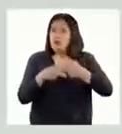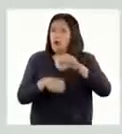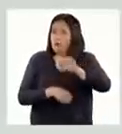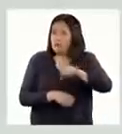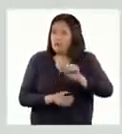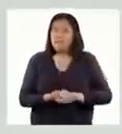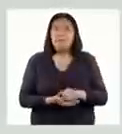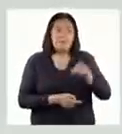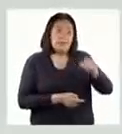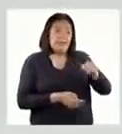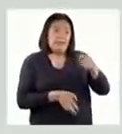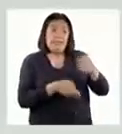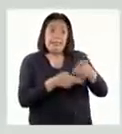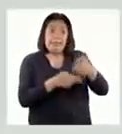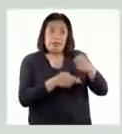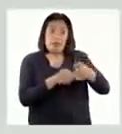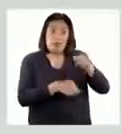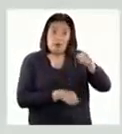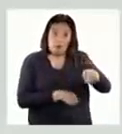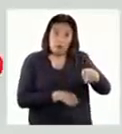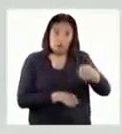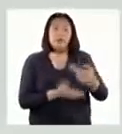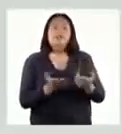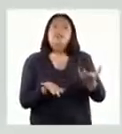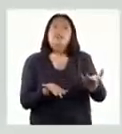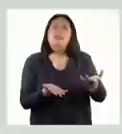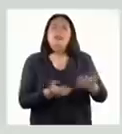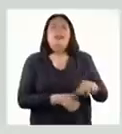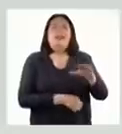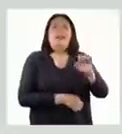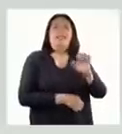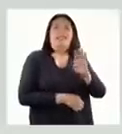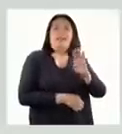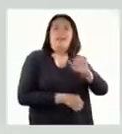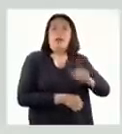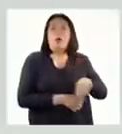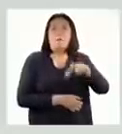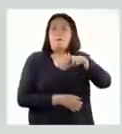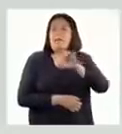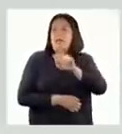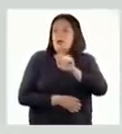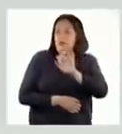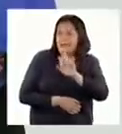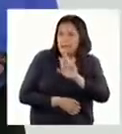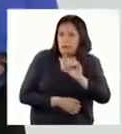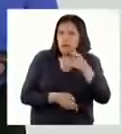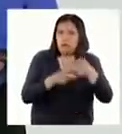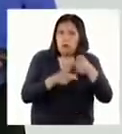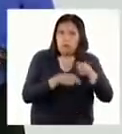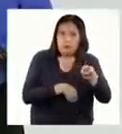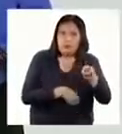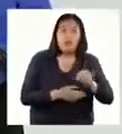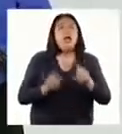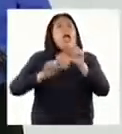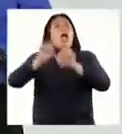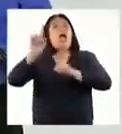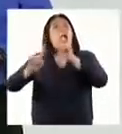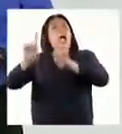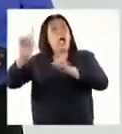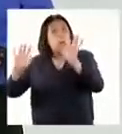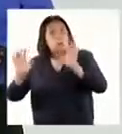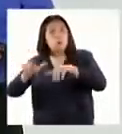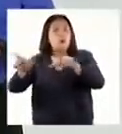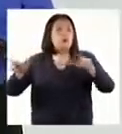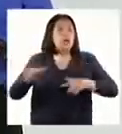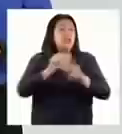nombre. Este tipo de escarabajo se llama escarabajo pelotero. Aunque en algunas regiones